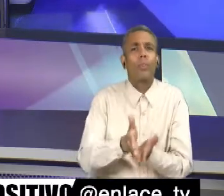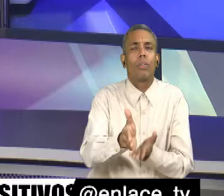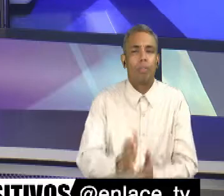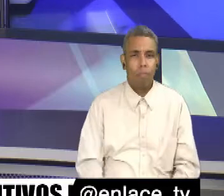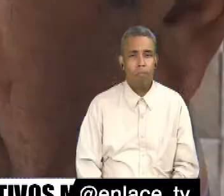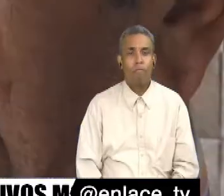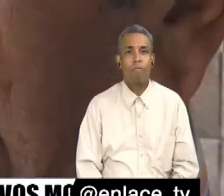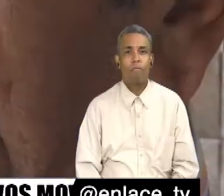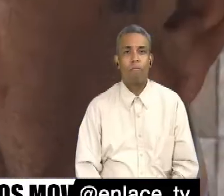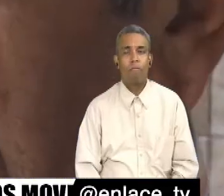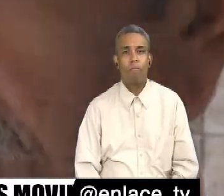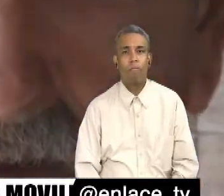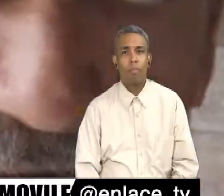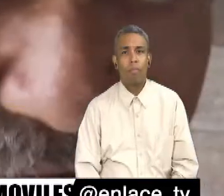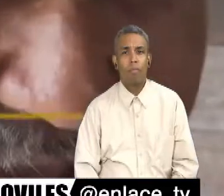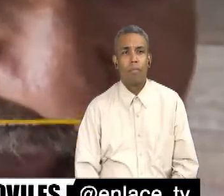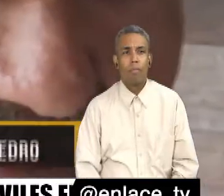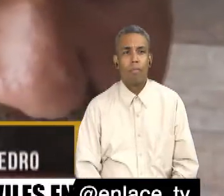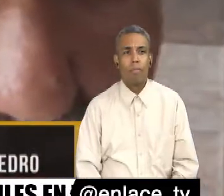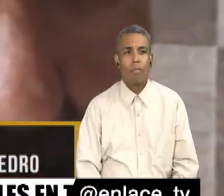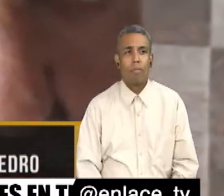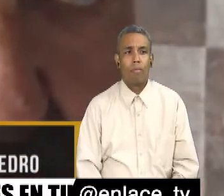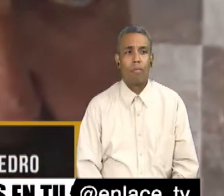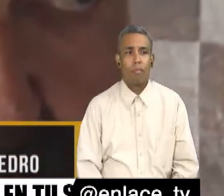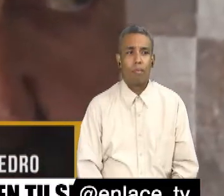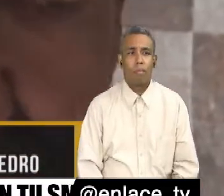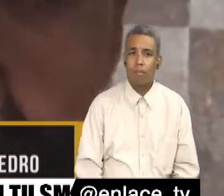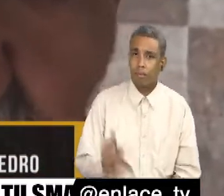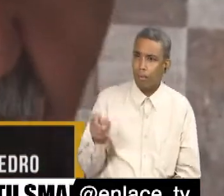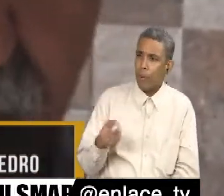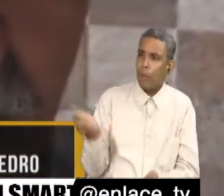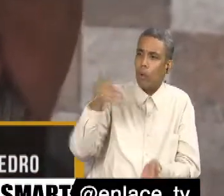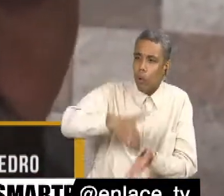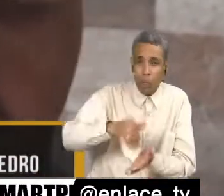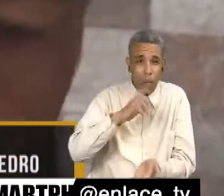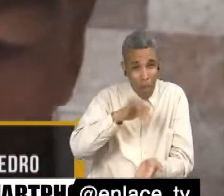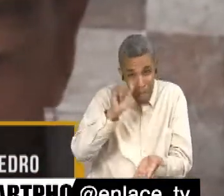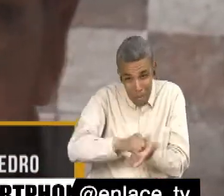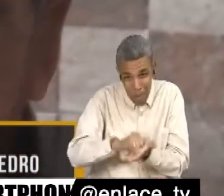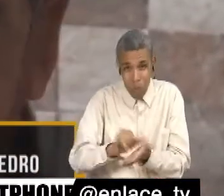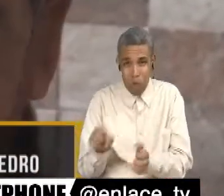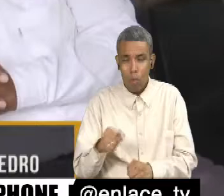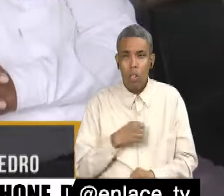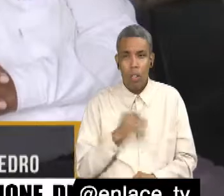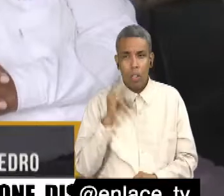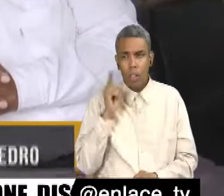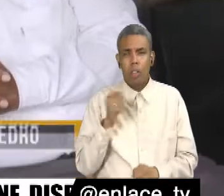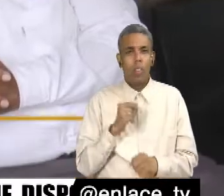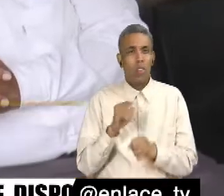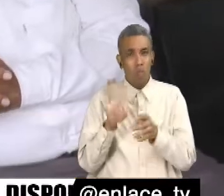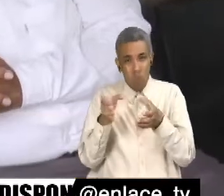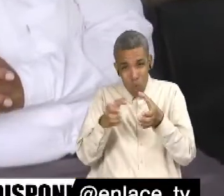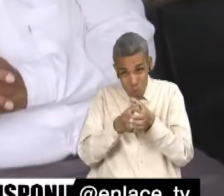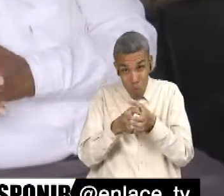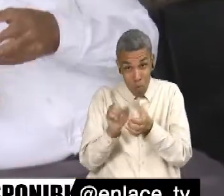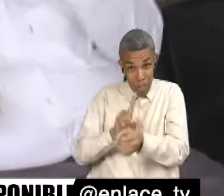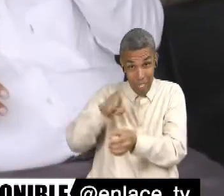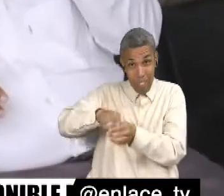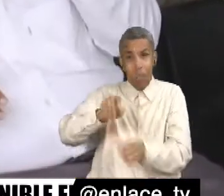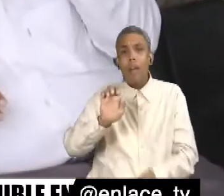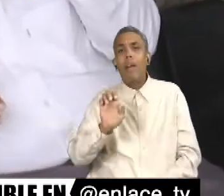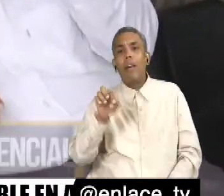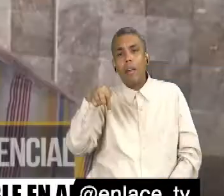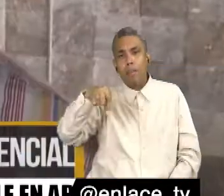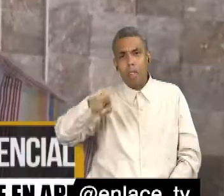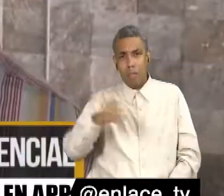medicamento. Una vez más, este ciudadano acude a Enlace Noticias para reclamar de su EPS la entrega del medicamento esencial que requiere para